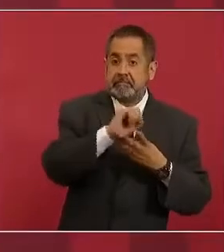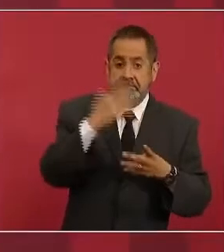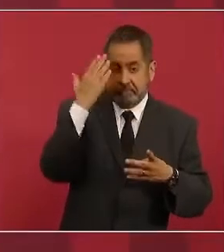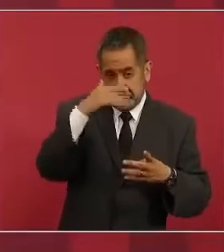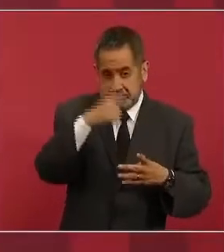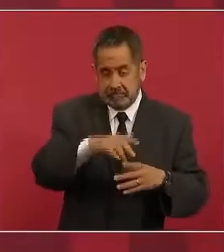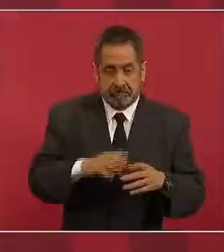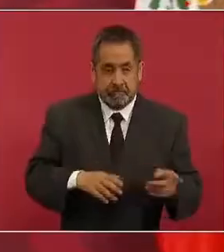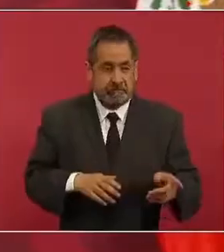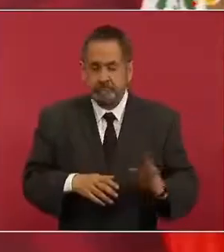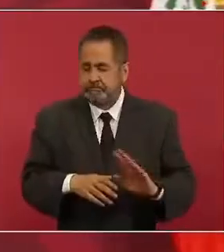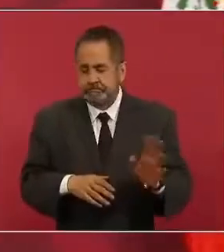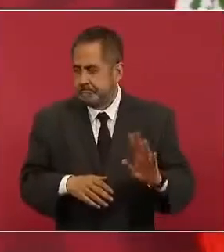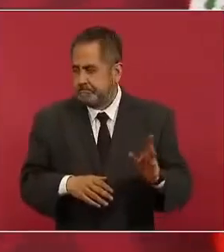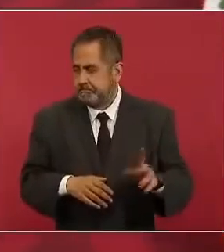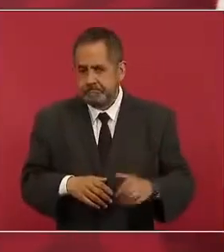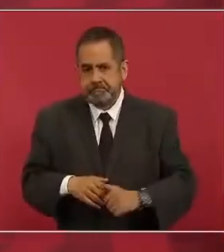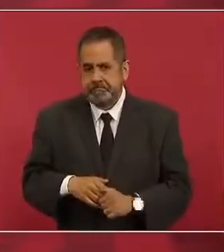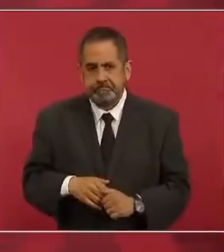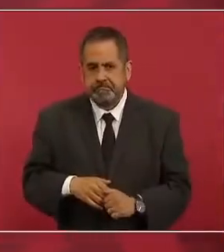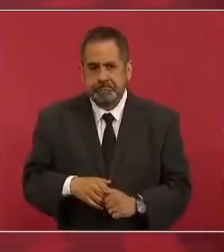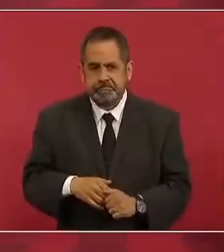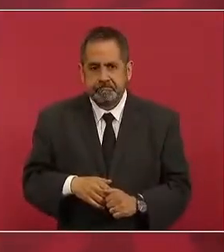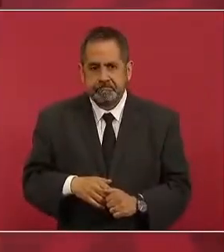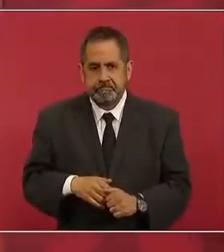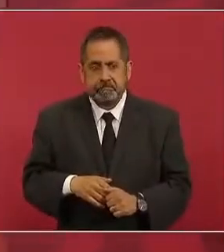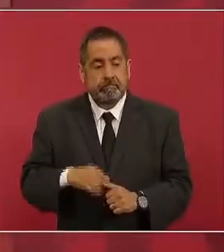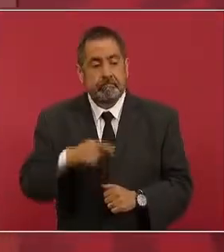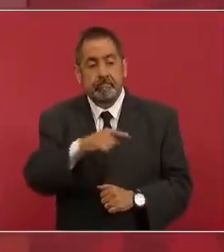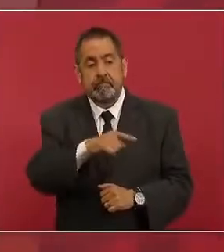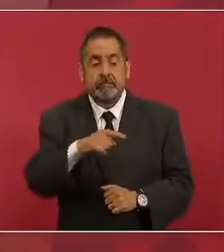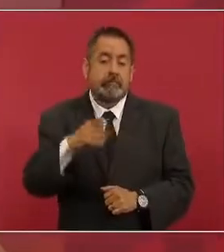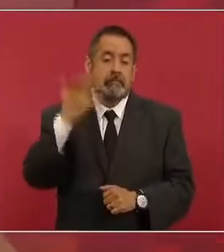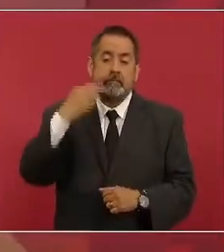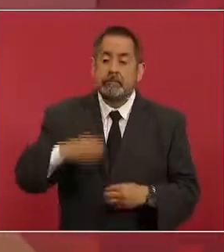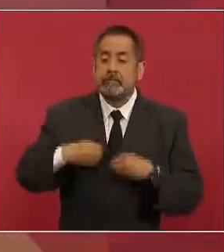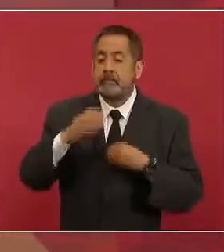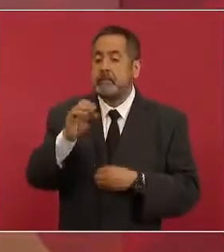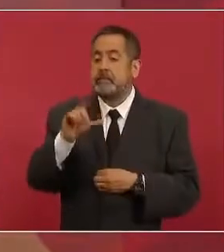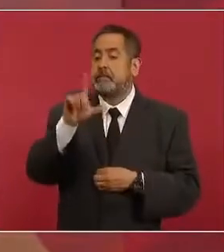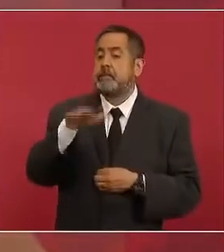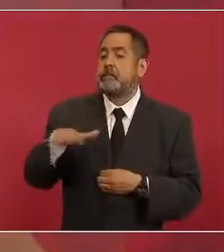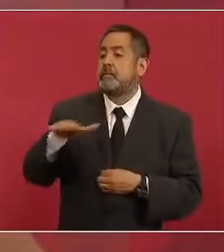Ya no vive en la colonia